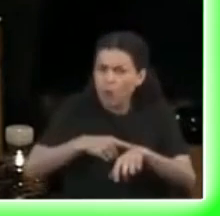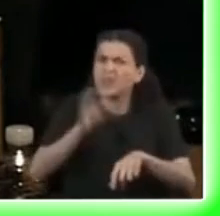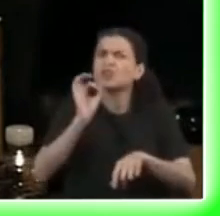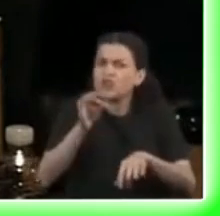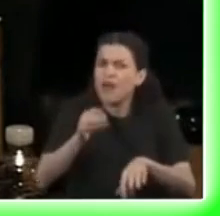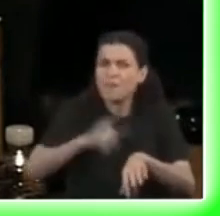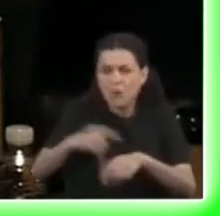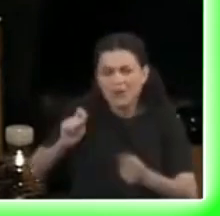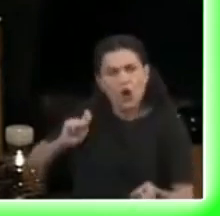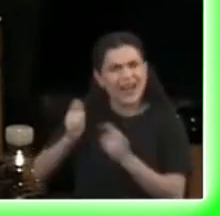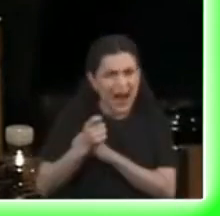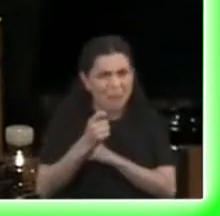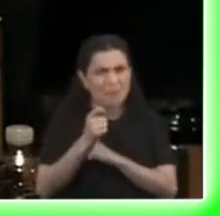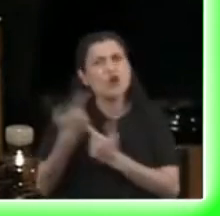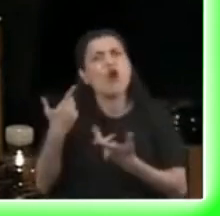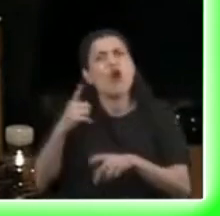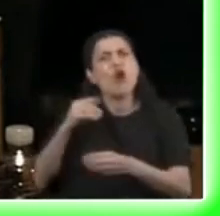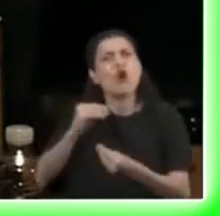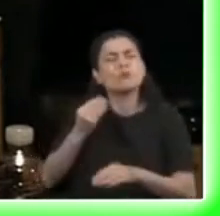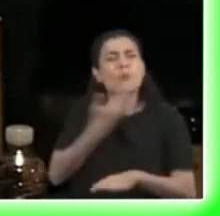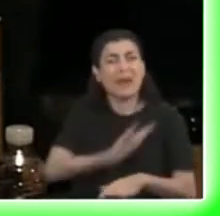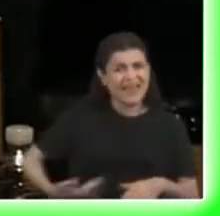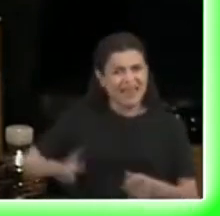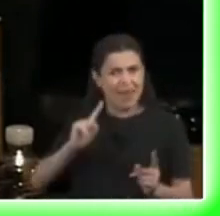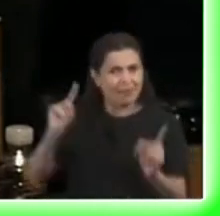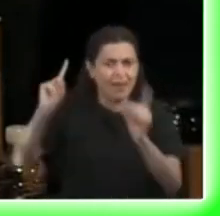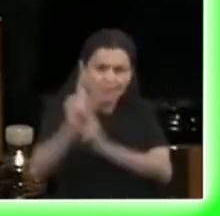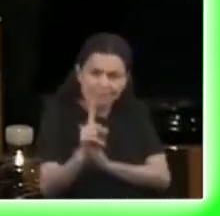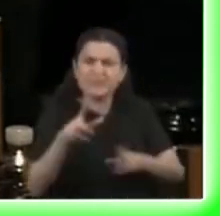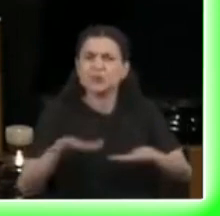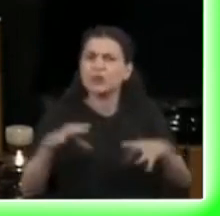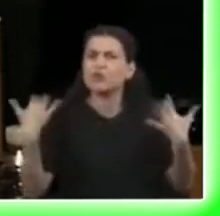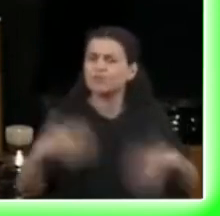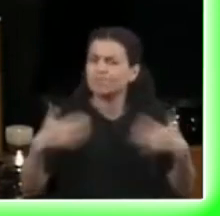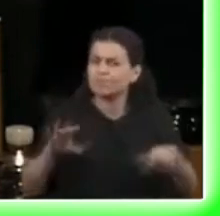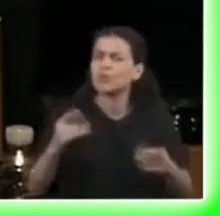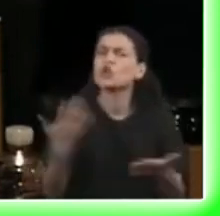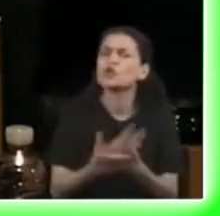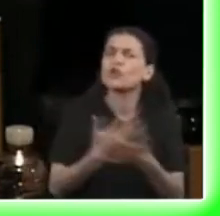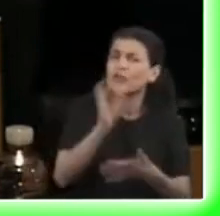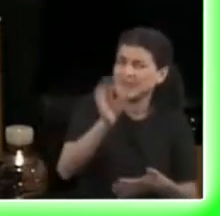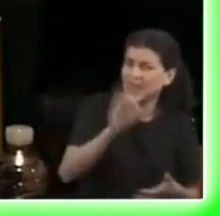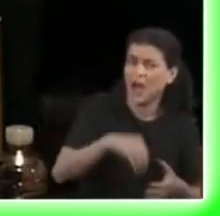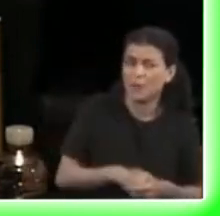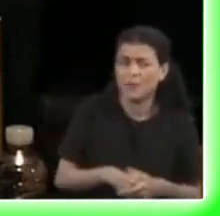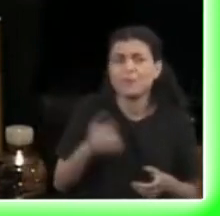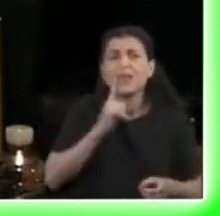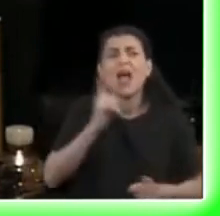términos económicos, porque nosotros siempre le dijimos la verdad. Si hay algo que me pueden achacar es